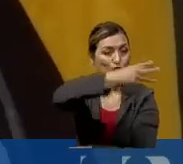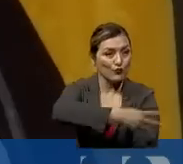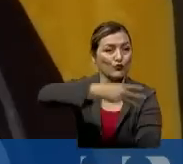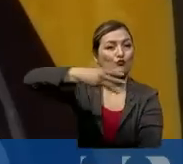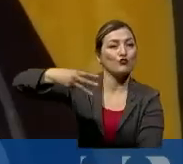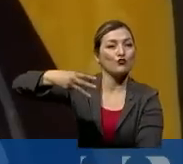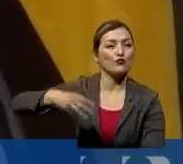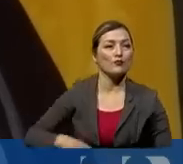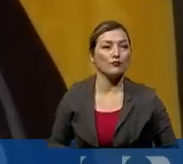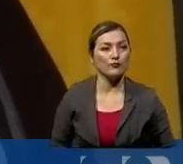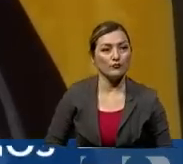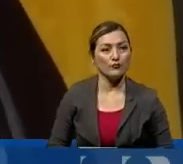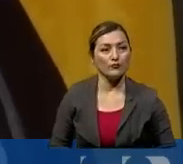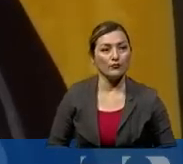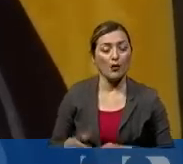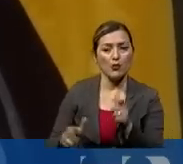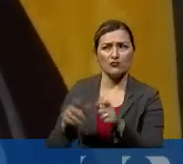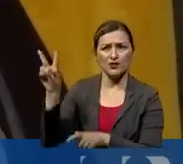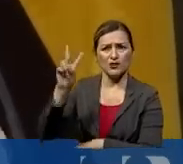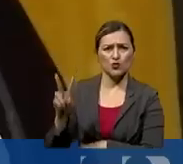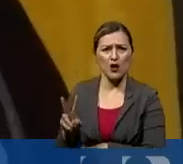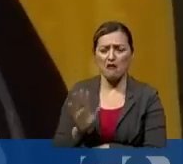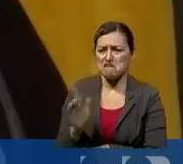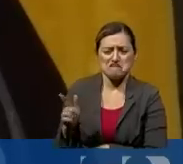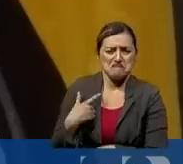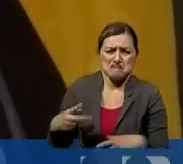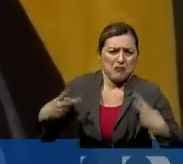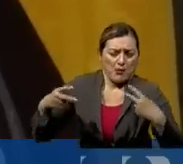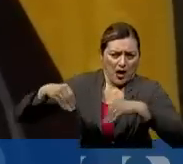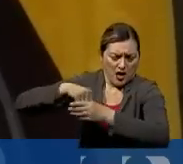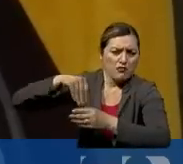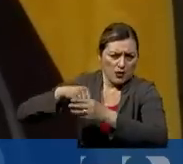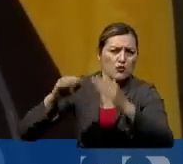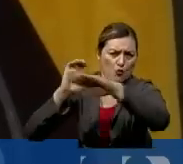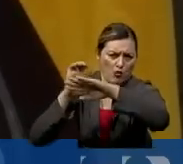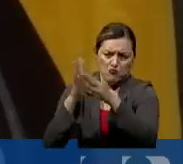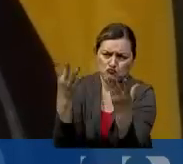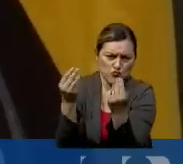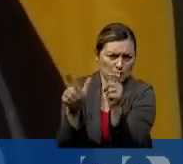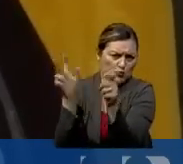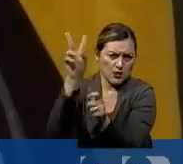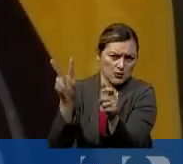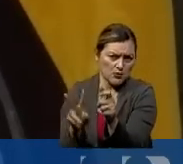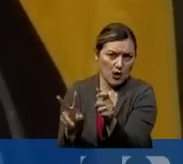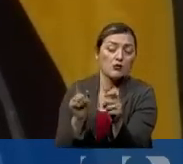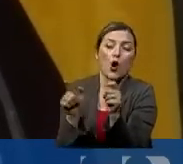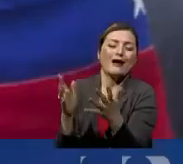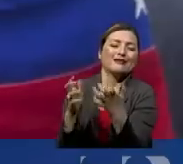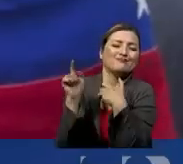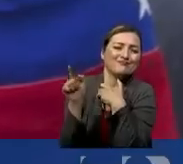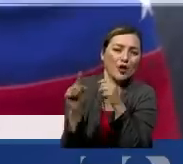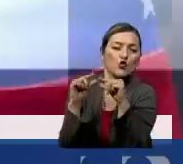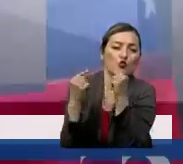Son parte ya de la cotidianidad, de la realidad del Ecuador. Nosotros buscamos brindar los mismos derechos que